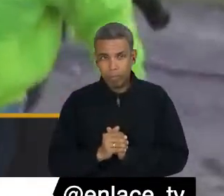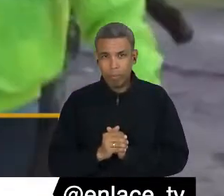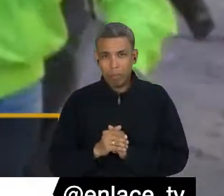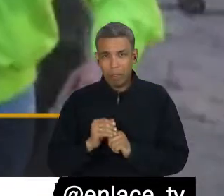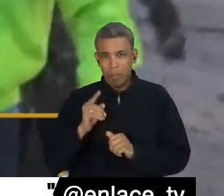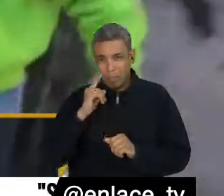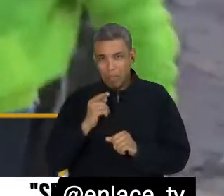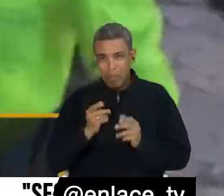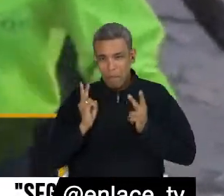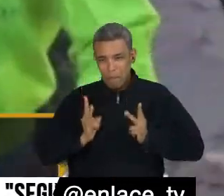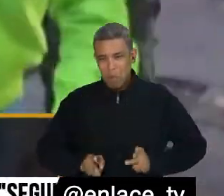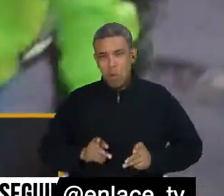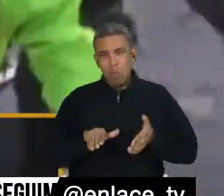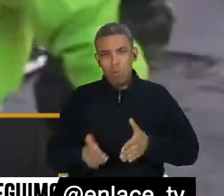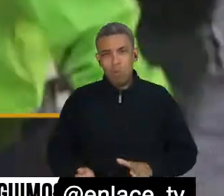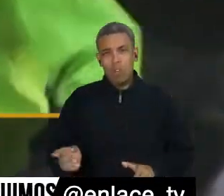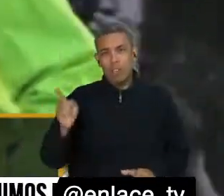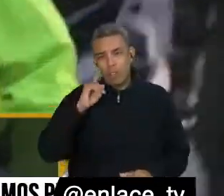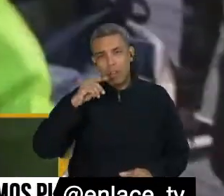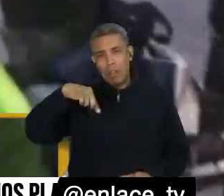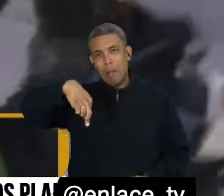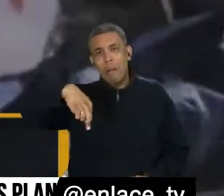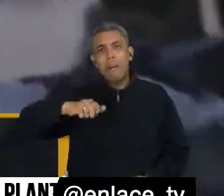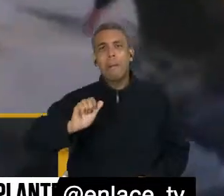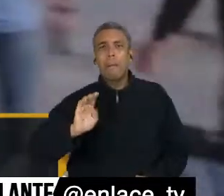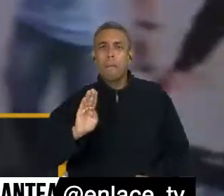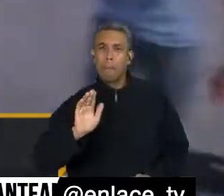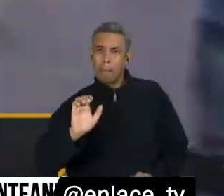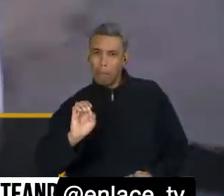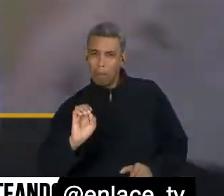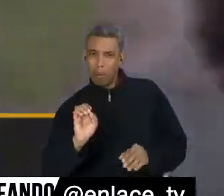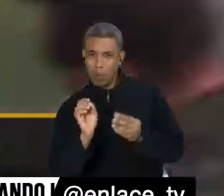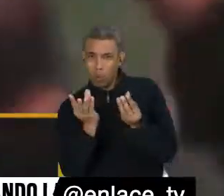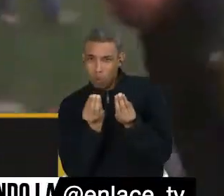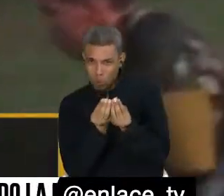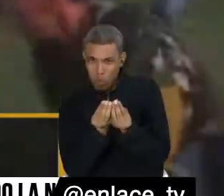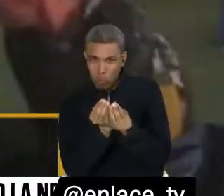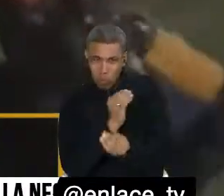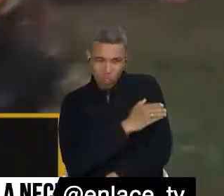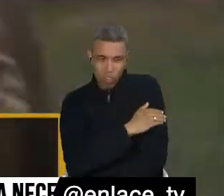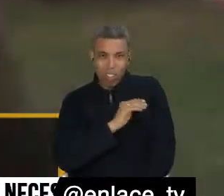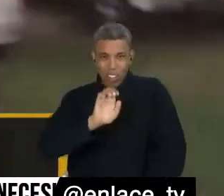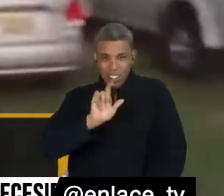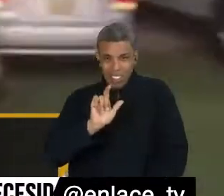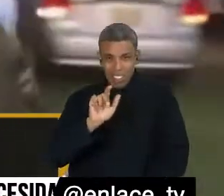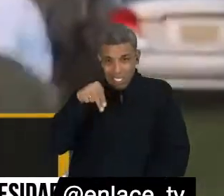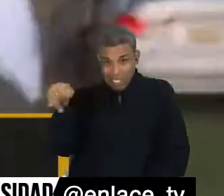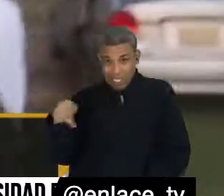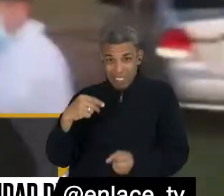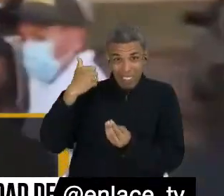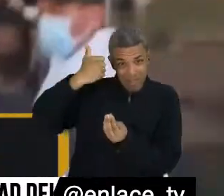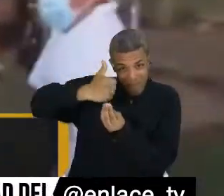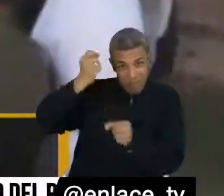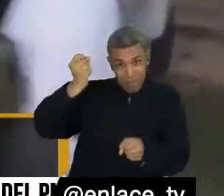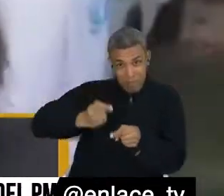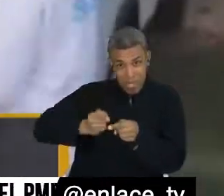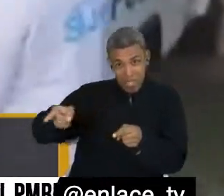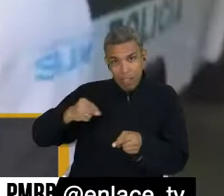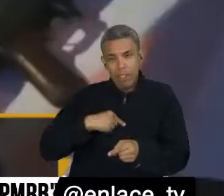presunto guerrillero Pablo Emilio Arredondo Medina Cabecilla, del Frente Héroes y Mártires, que delinque en el sur de Bolívar, era trasladado